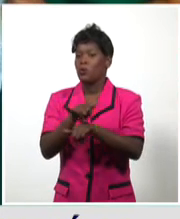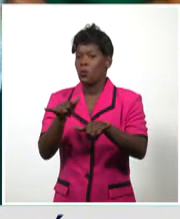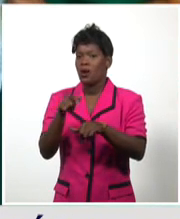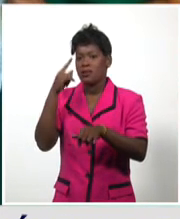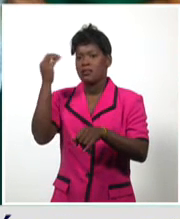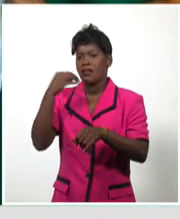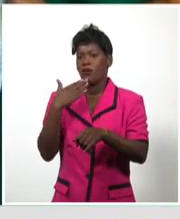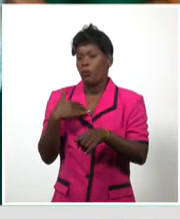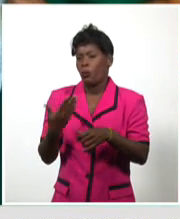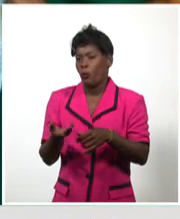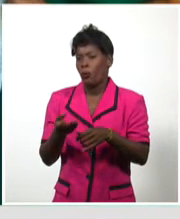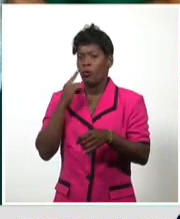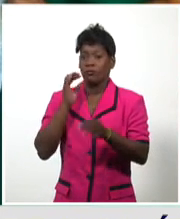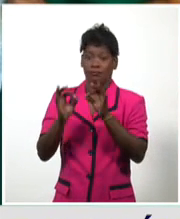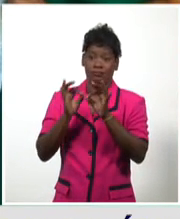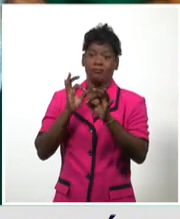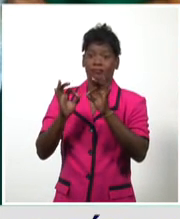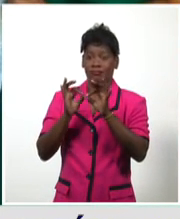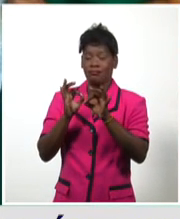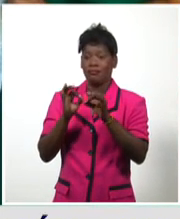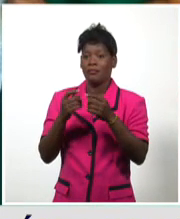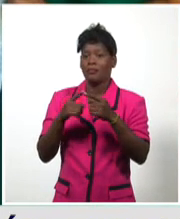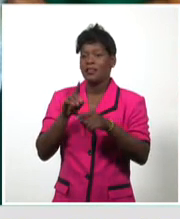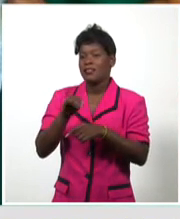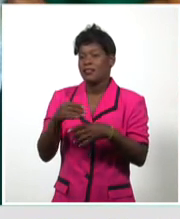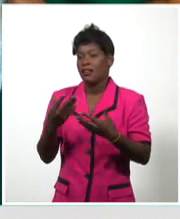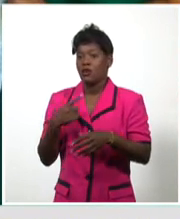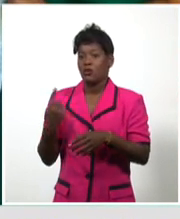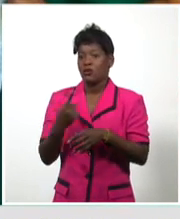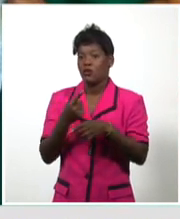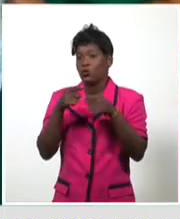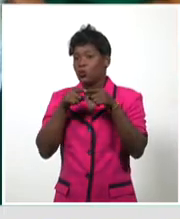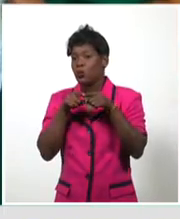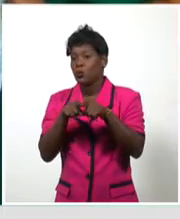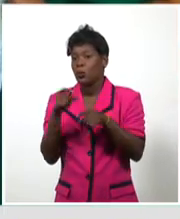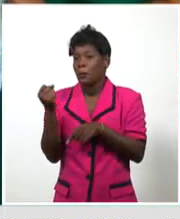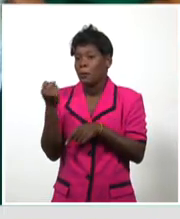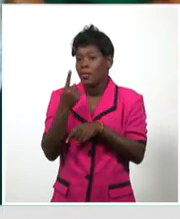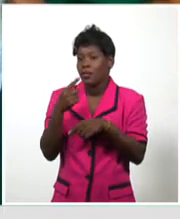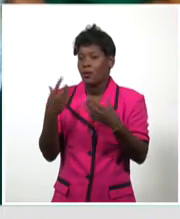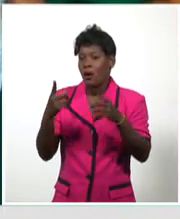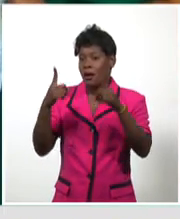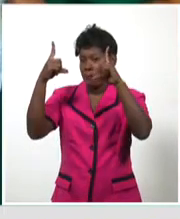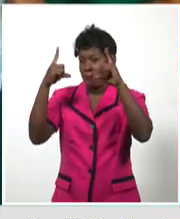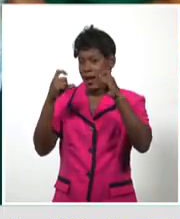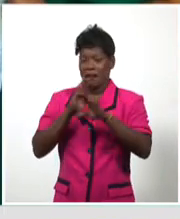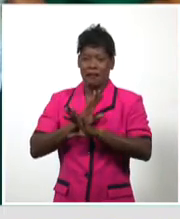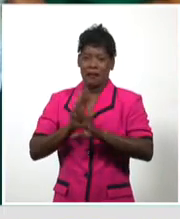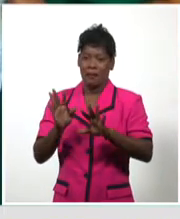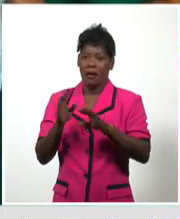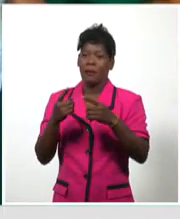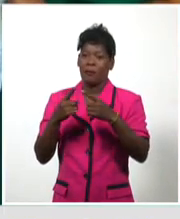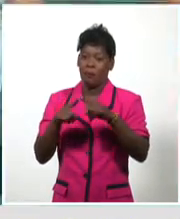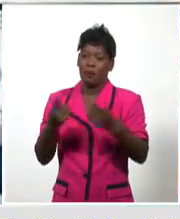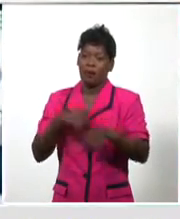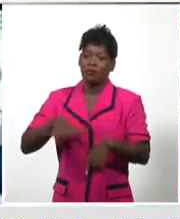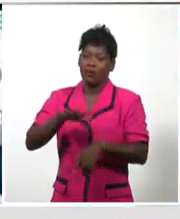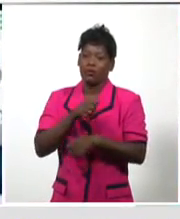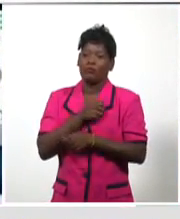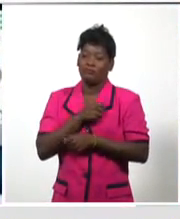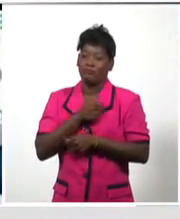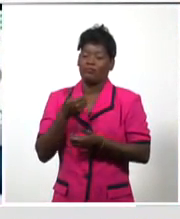deben cuidarse. Me decían así, solo nos juntamos un momento, Agdiel, para la foto porque nuestros enfermeros se lo merecen.